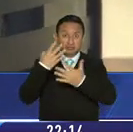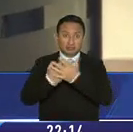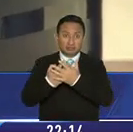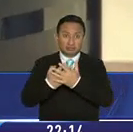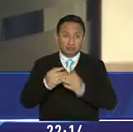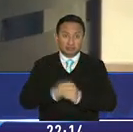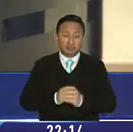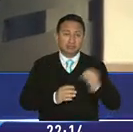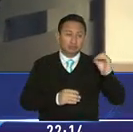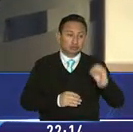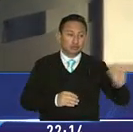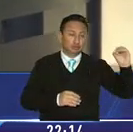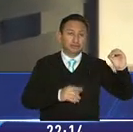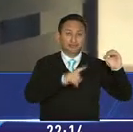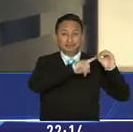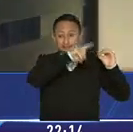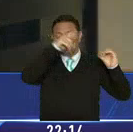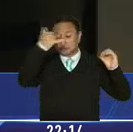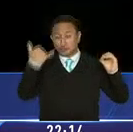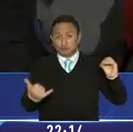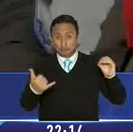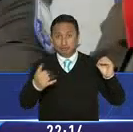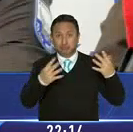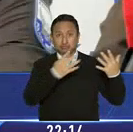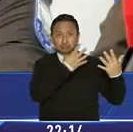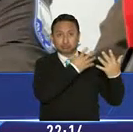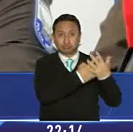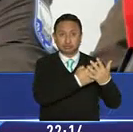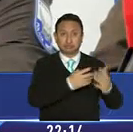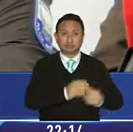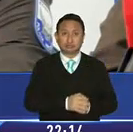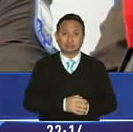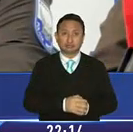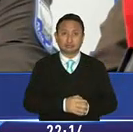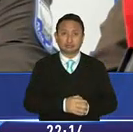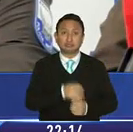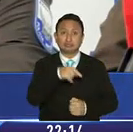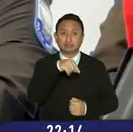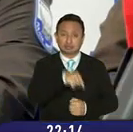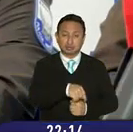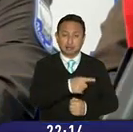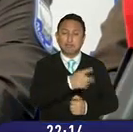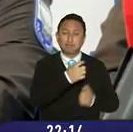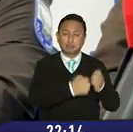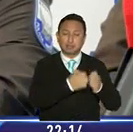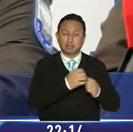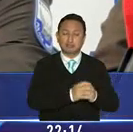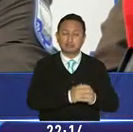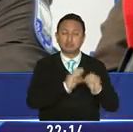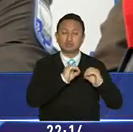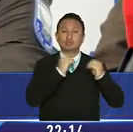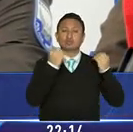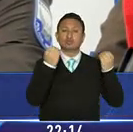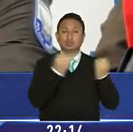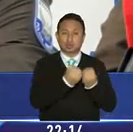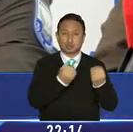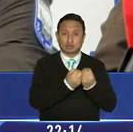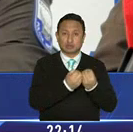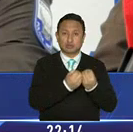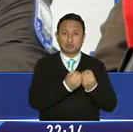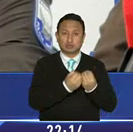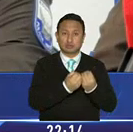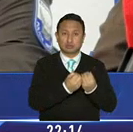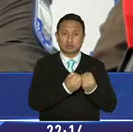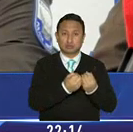octubre hasta este mes de abril. Como digo, ya es estructural. Ya es estructural y prácticamente sale